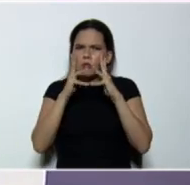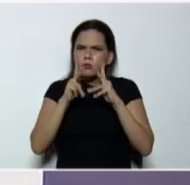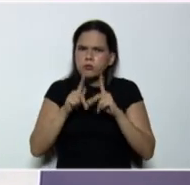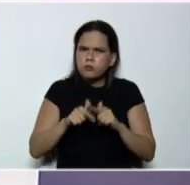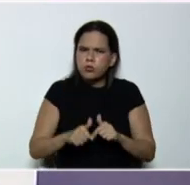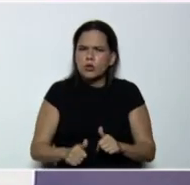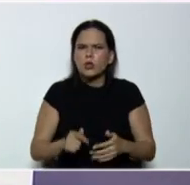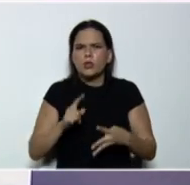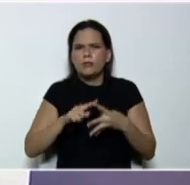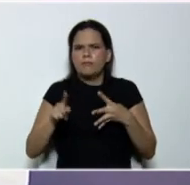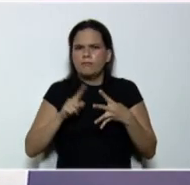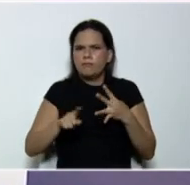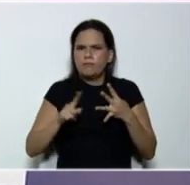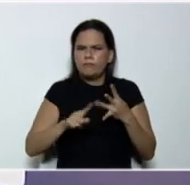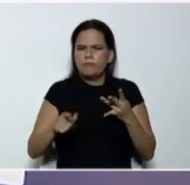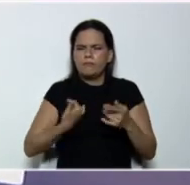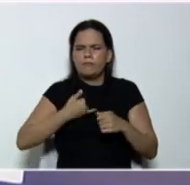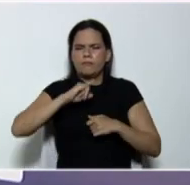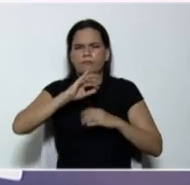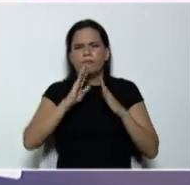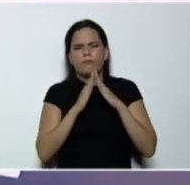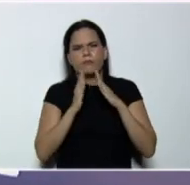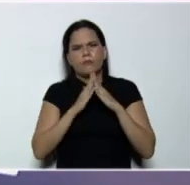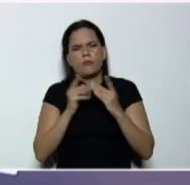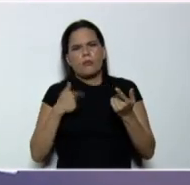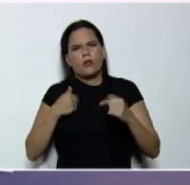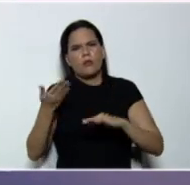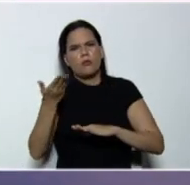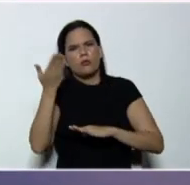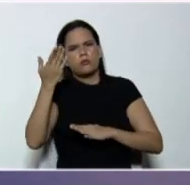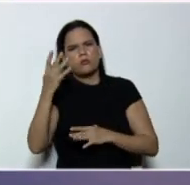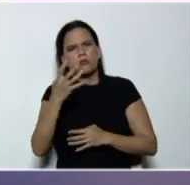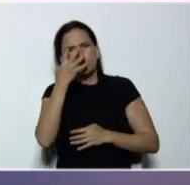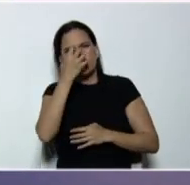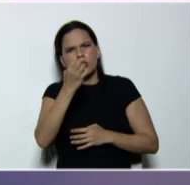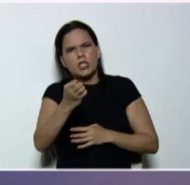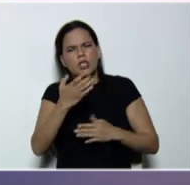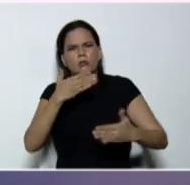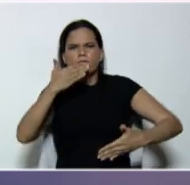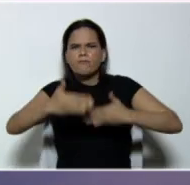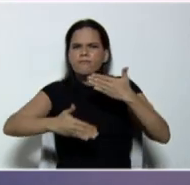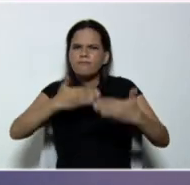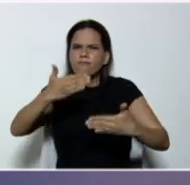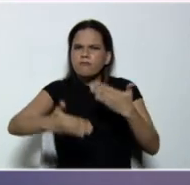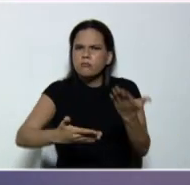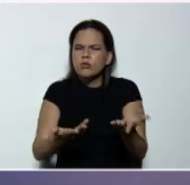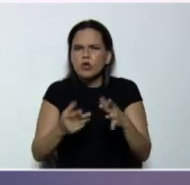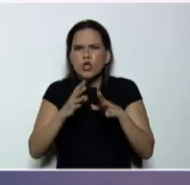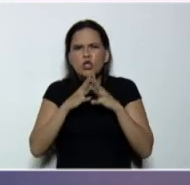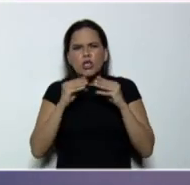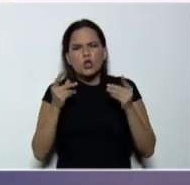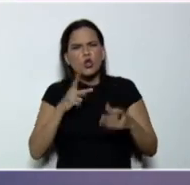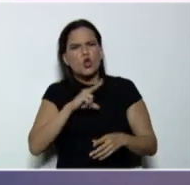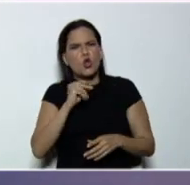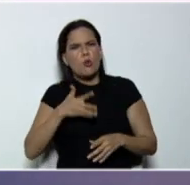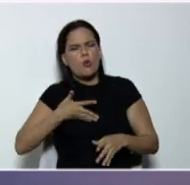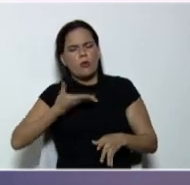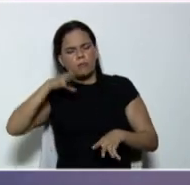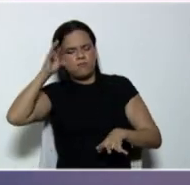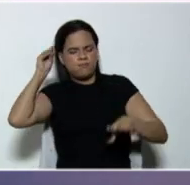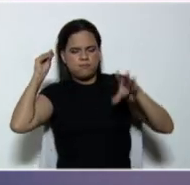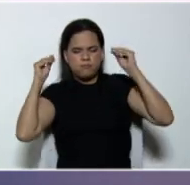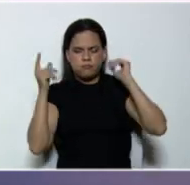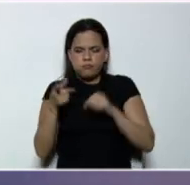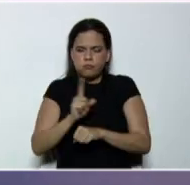los objetos. Es importante entonces entender de que esto es un proceso, que todo no lo podemos aprender de un